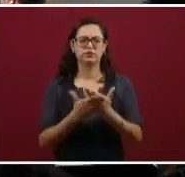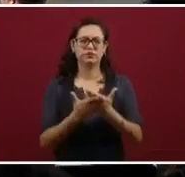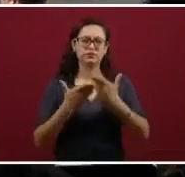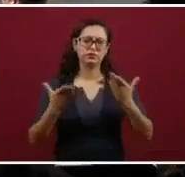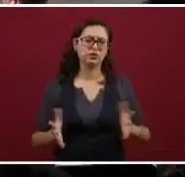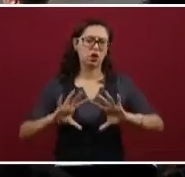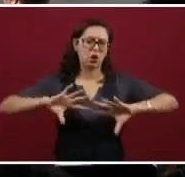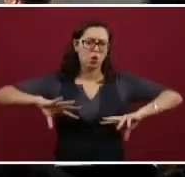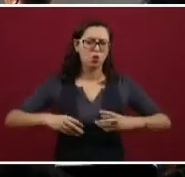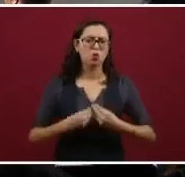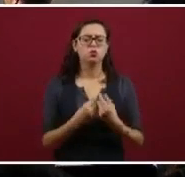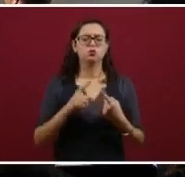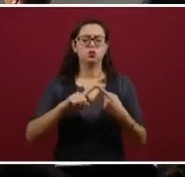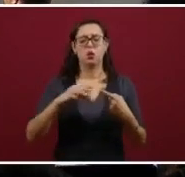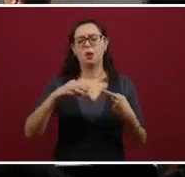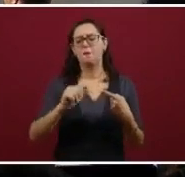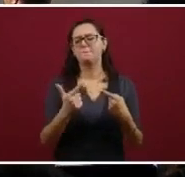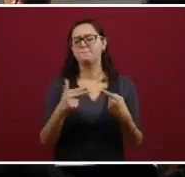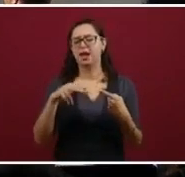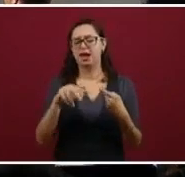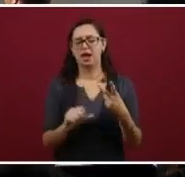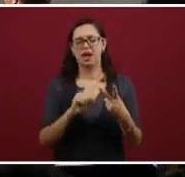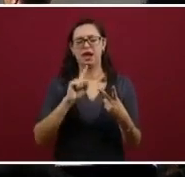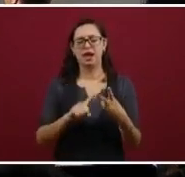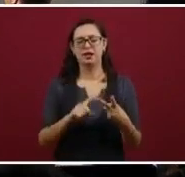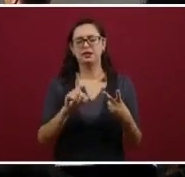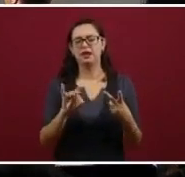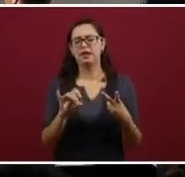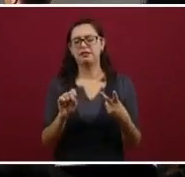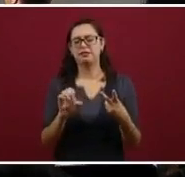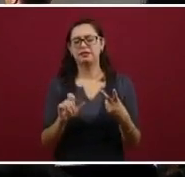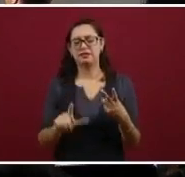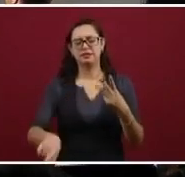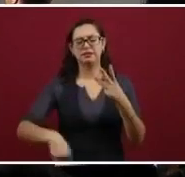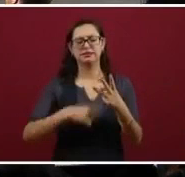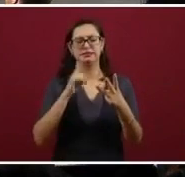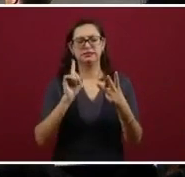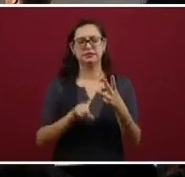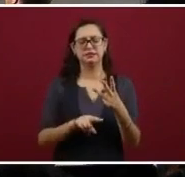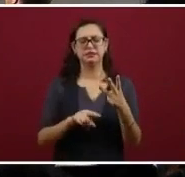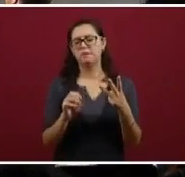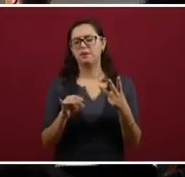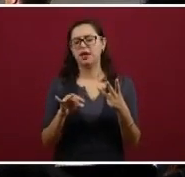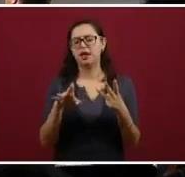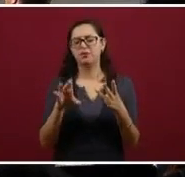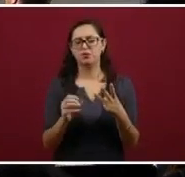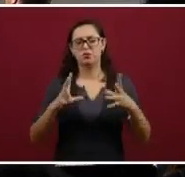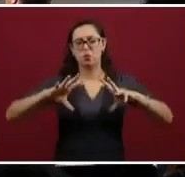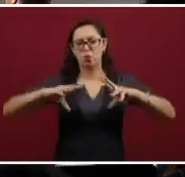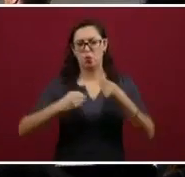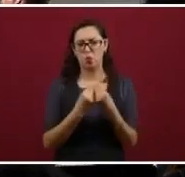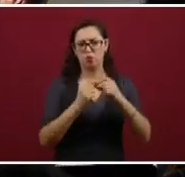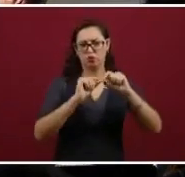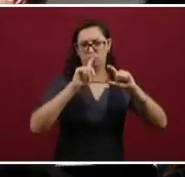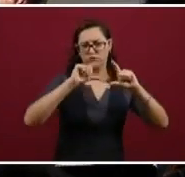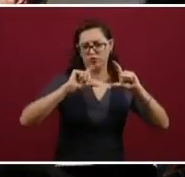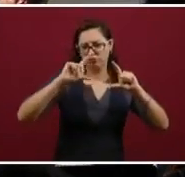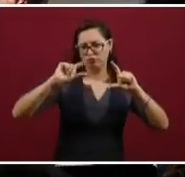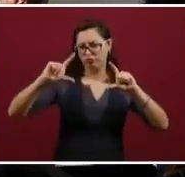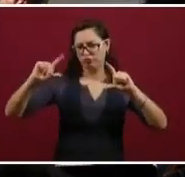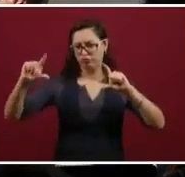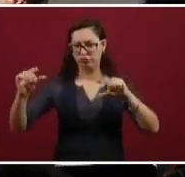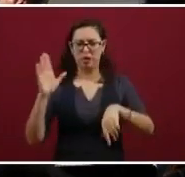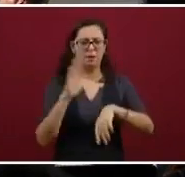una sola gráfica para hacerlo más dinámico, y tenemos que la gasolina más cara en el país por marca lo